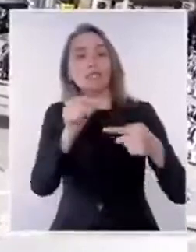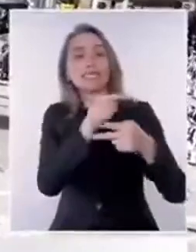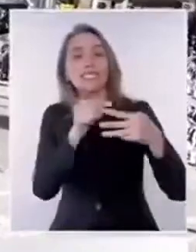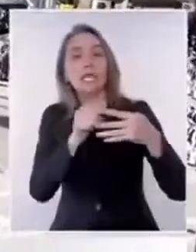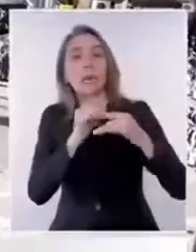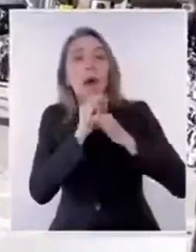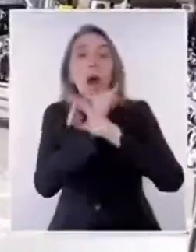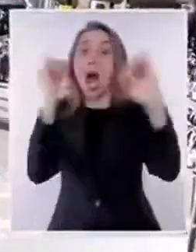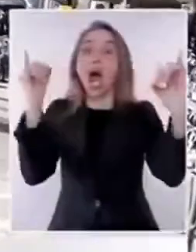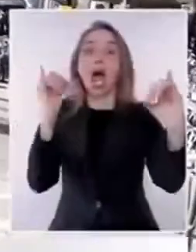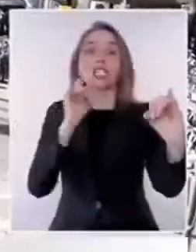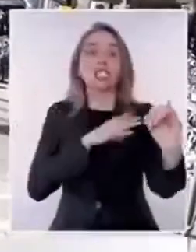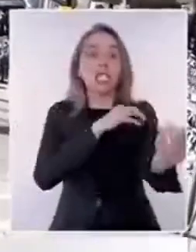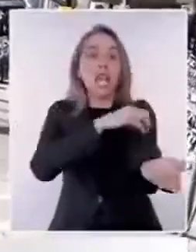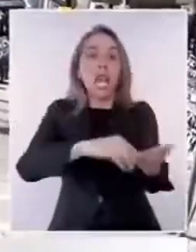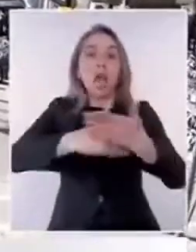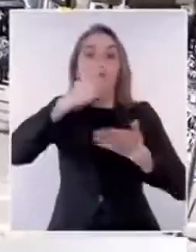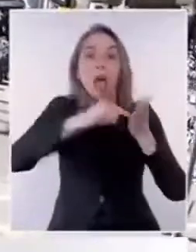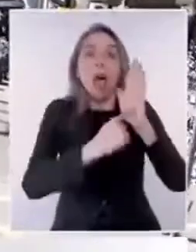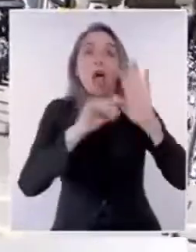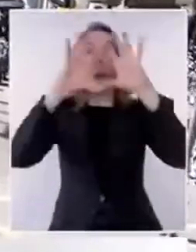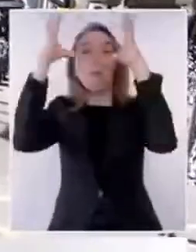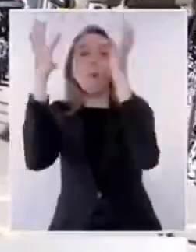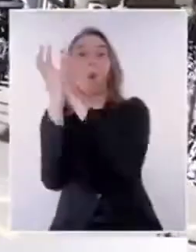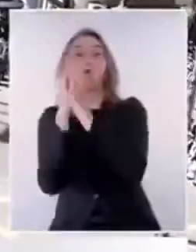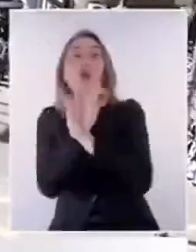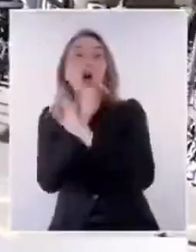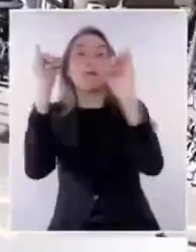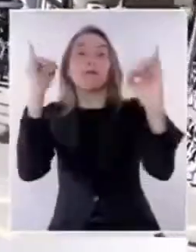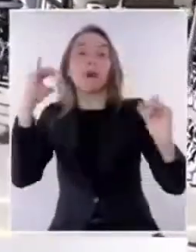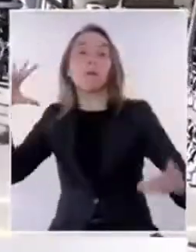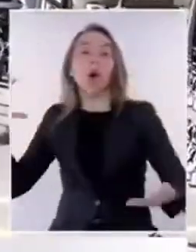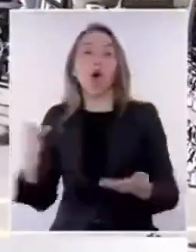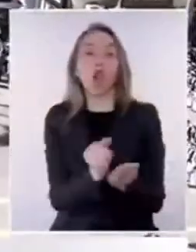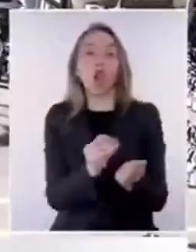a que se difundiera por Chile y también por todo el planeta la gran hazaña de este capitán, de este